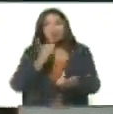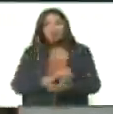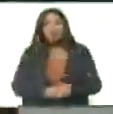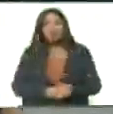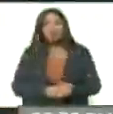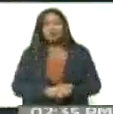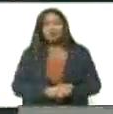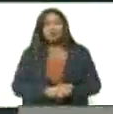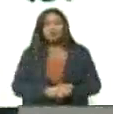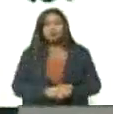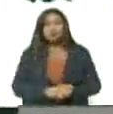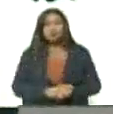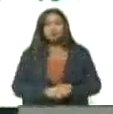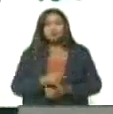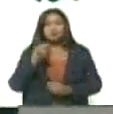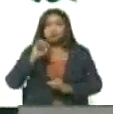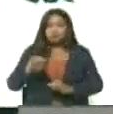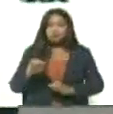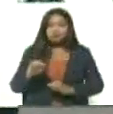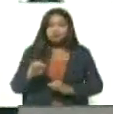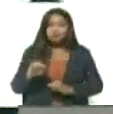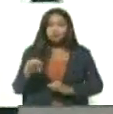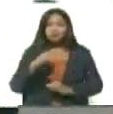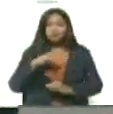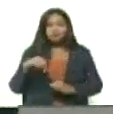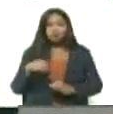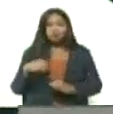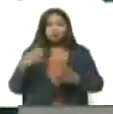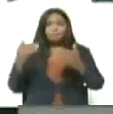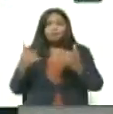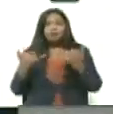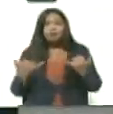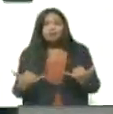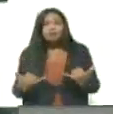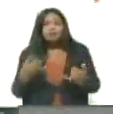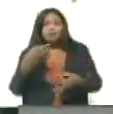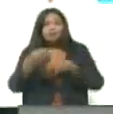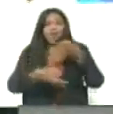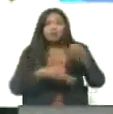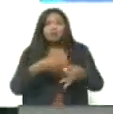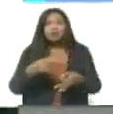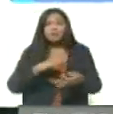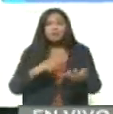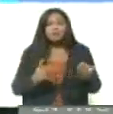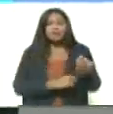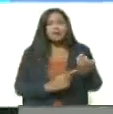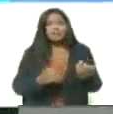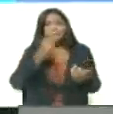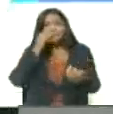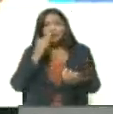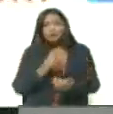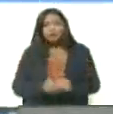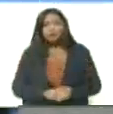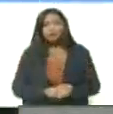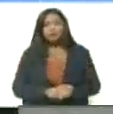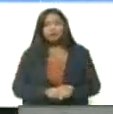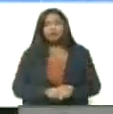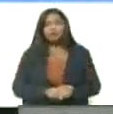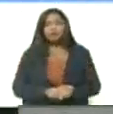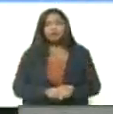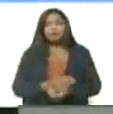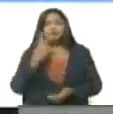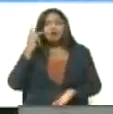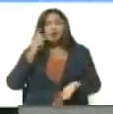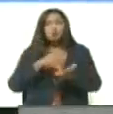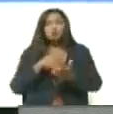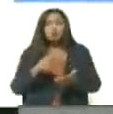hermanos, es por eso que vengo a hablarles de mi hermano, a dejar con ustedes a